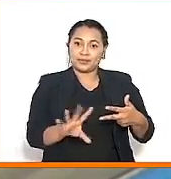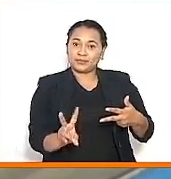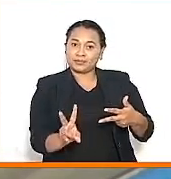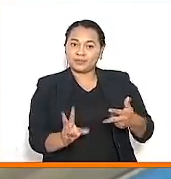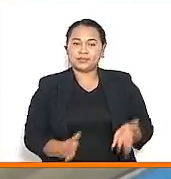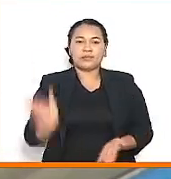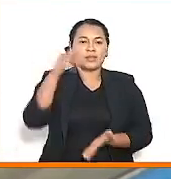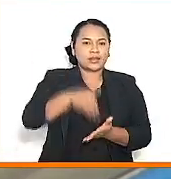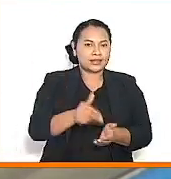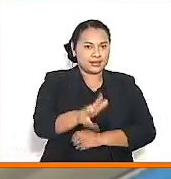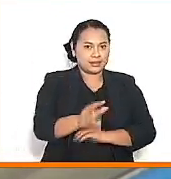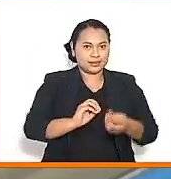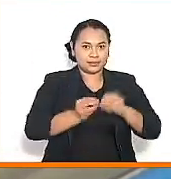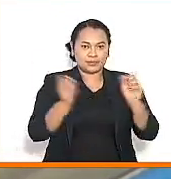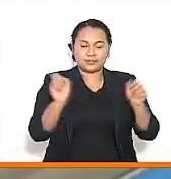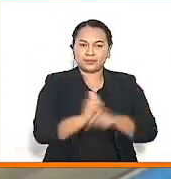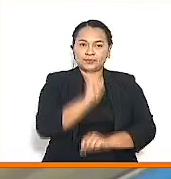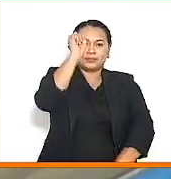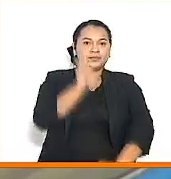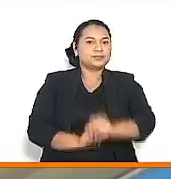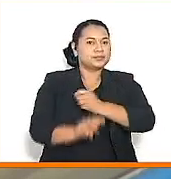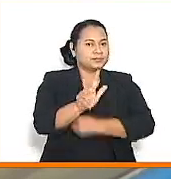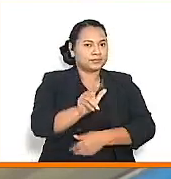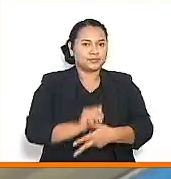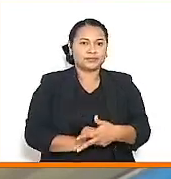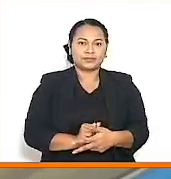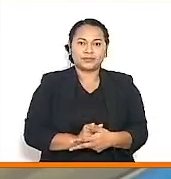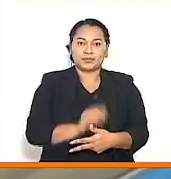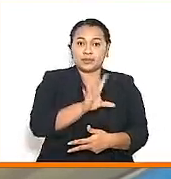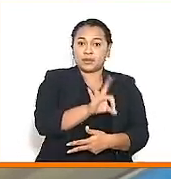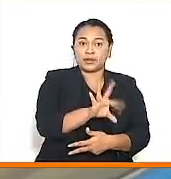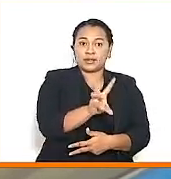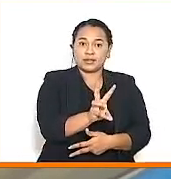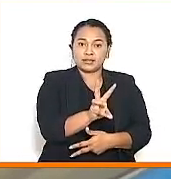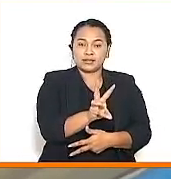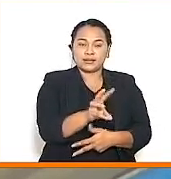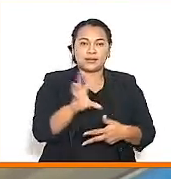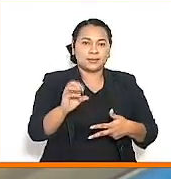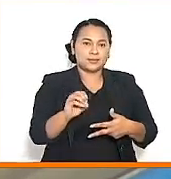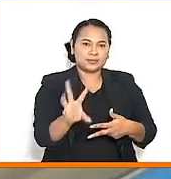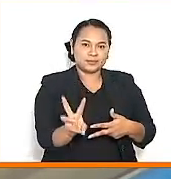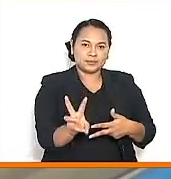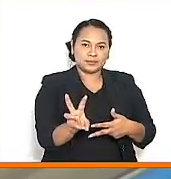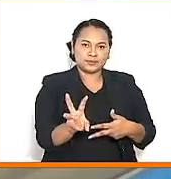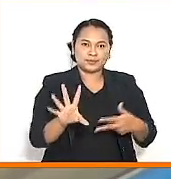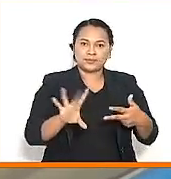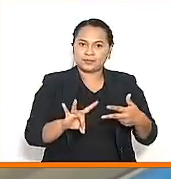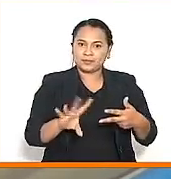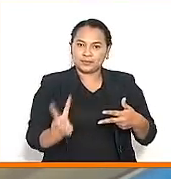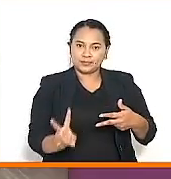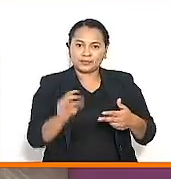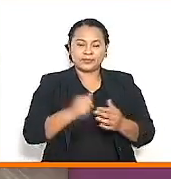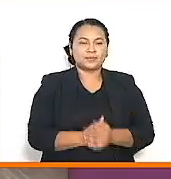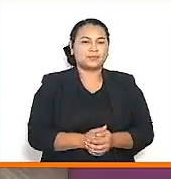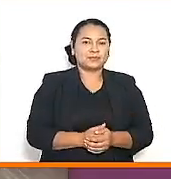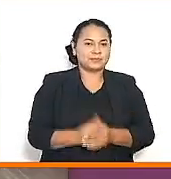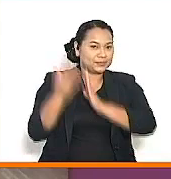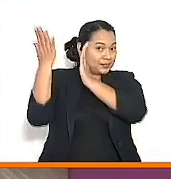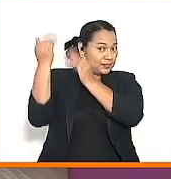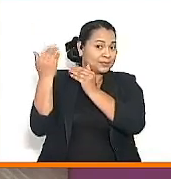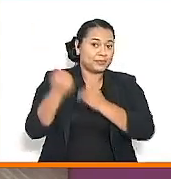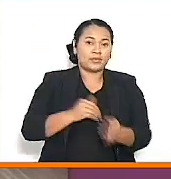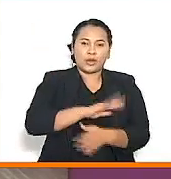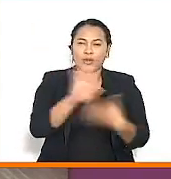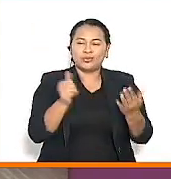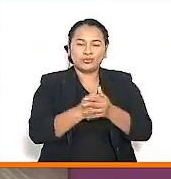87. Con gusto repito, tus tres números favorecidos son 96, 06 y 87. Espero que cada uno